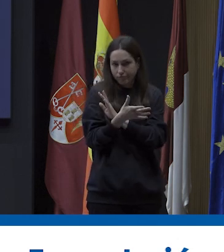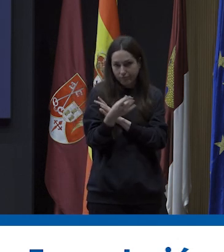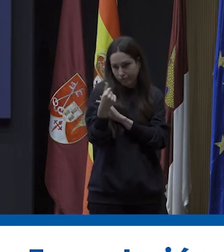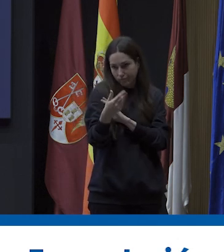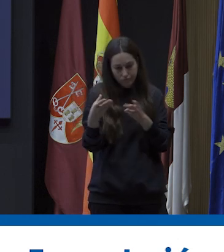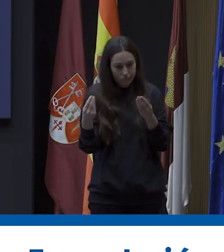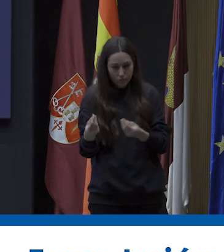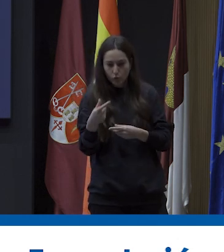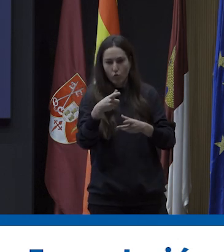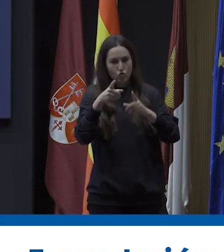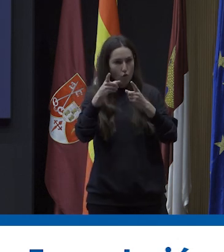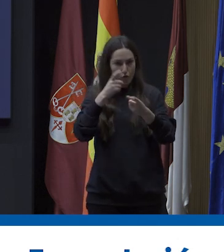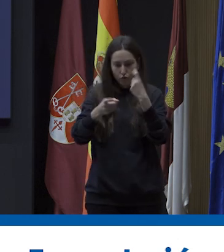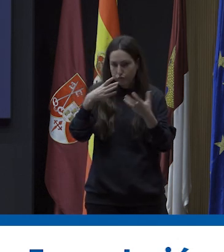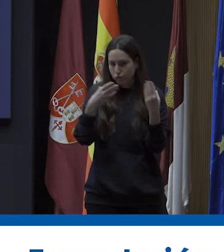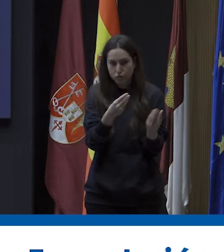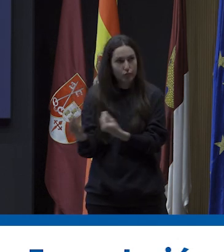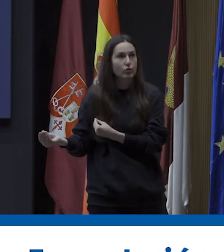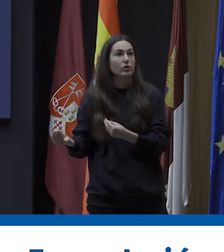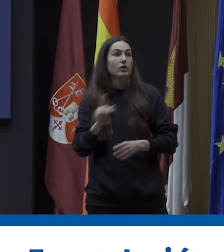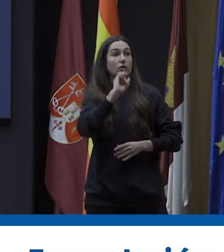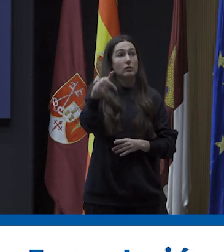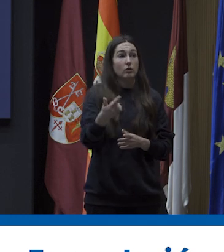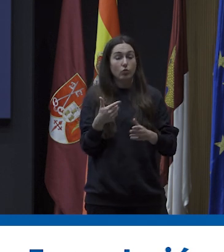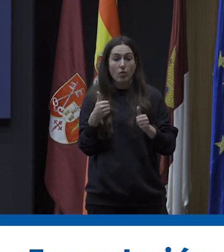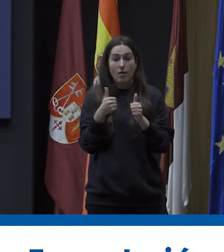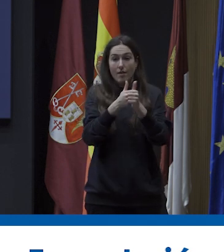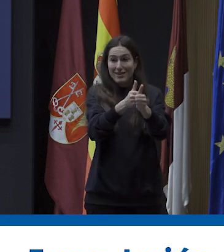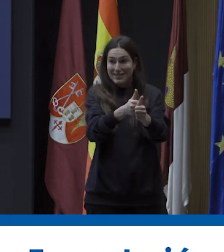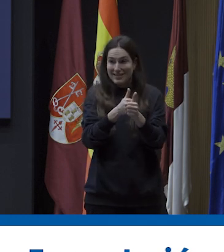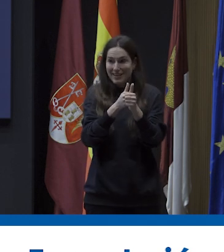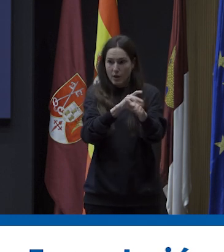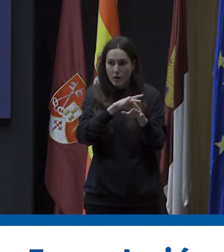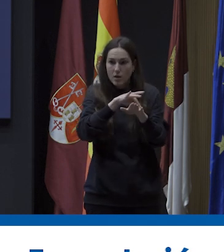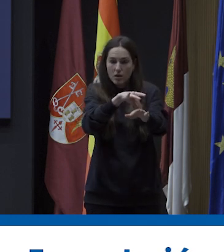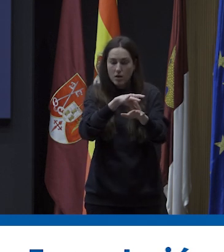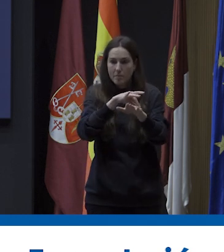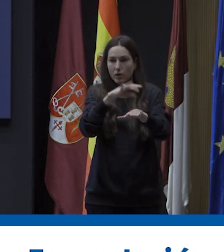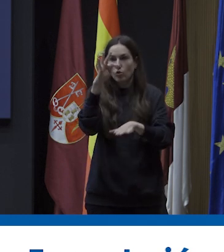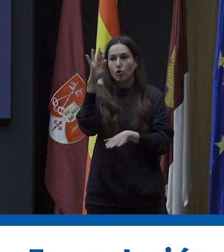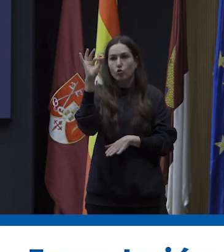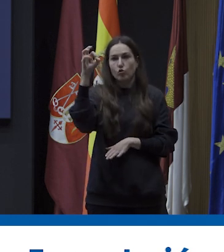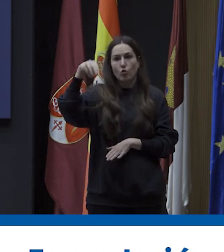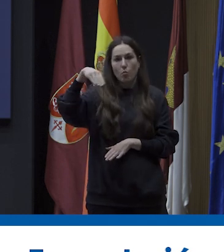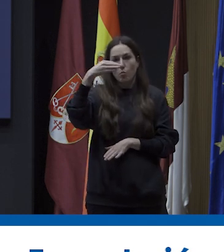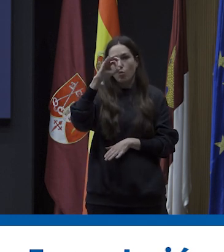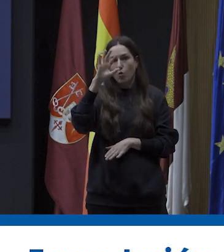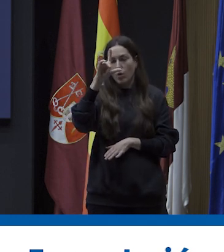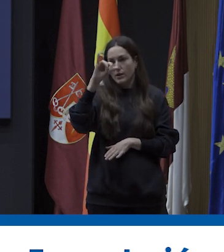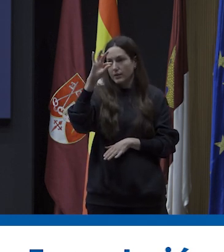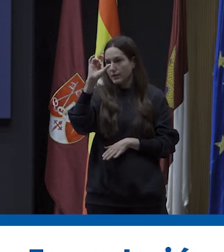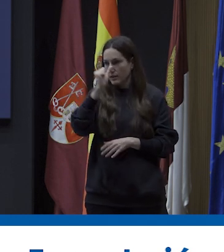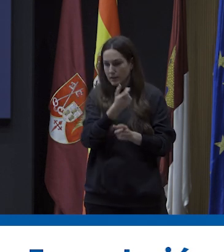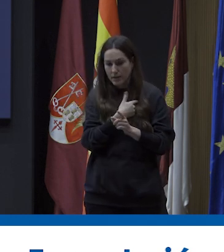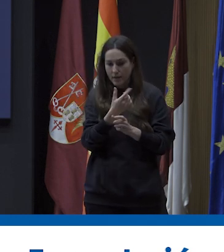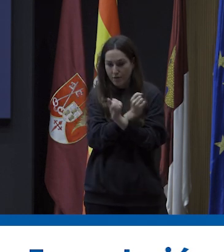que he puesto, de los muchos que hay, pues seguimiento a 6-12 meses de una trombolisis en el infarto agudo de miocardio, ¿vale?